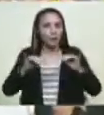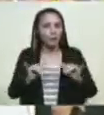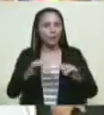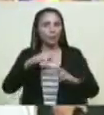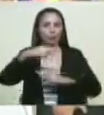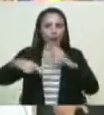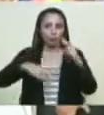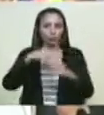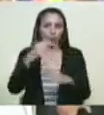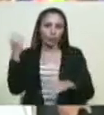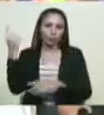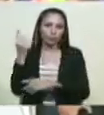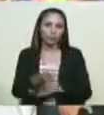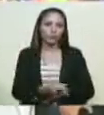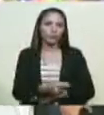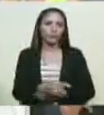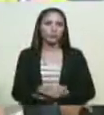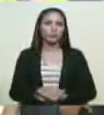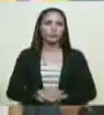radical.